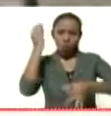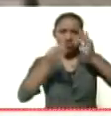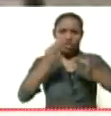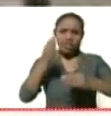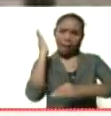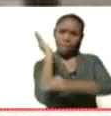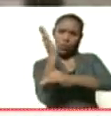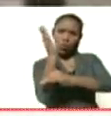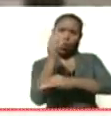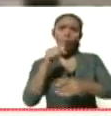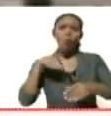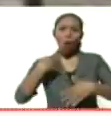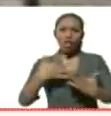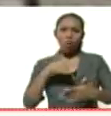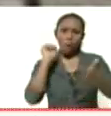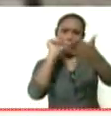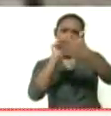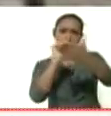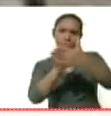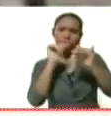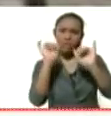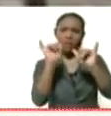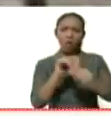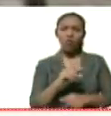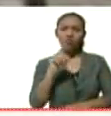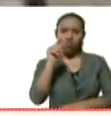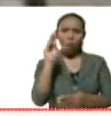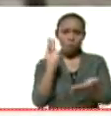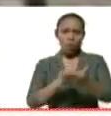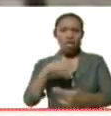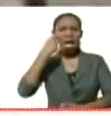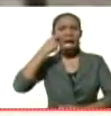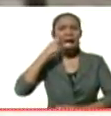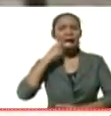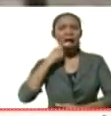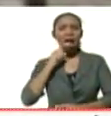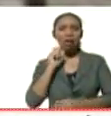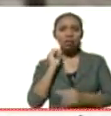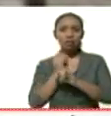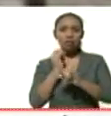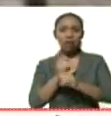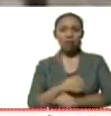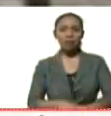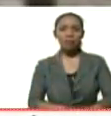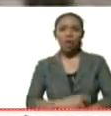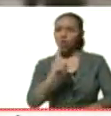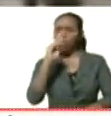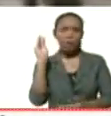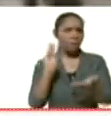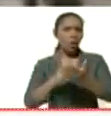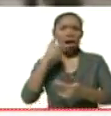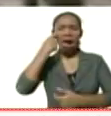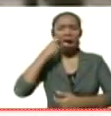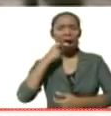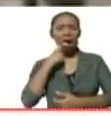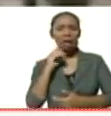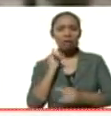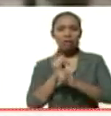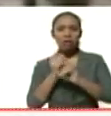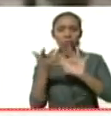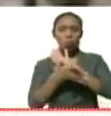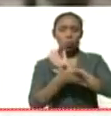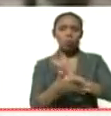Cuando te toquen Tum Tum, no te pongas a llorar por las redes sociales. No te pongas a llorar por las redes sociales.